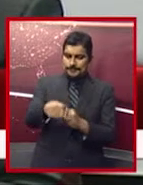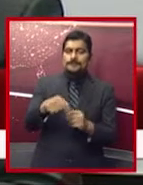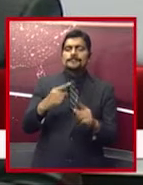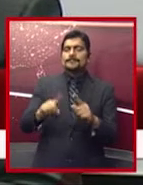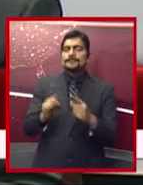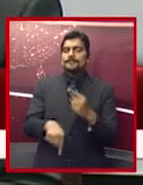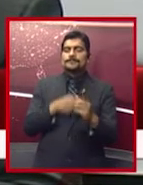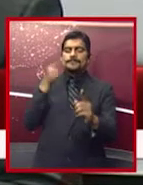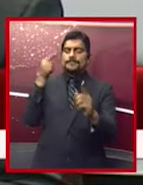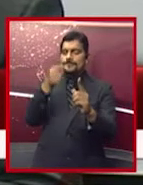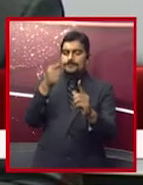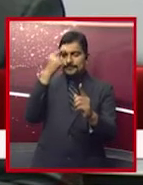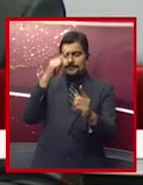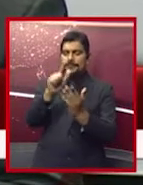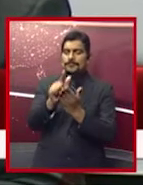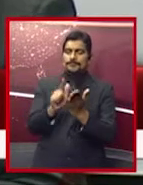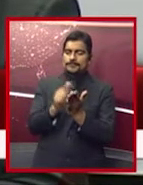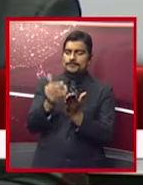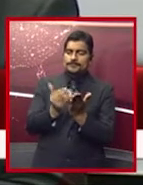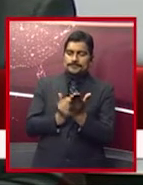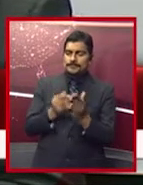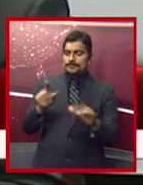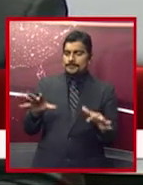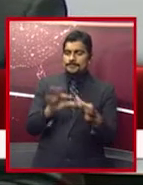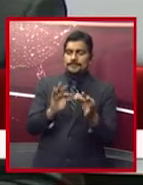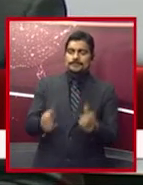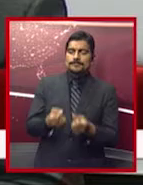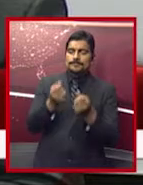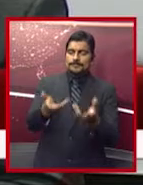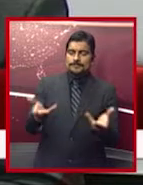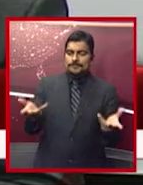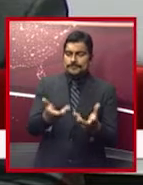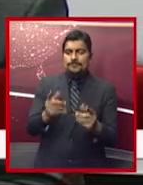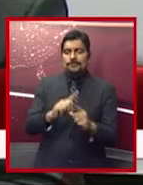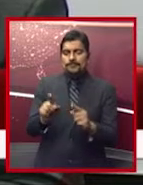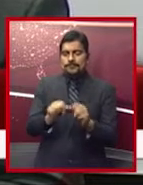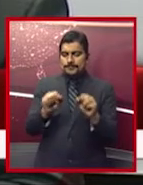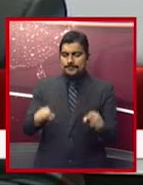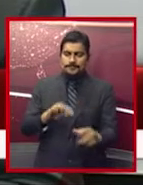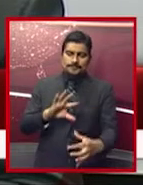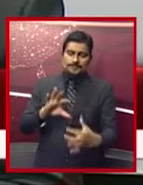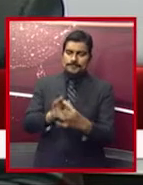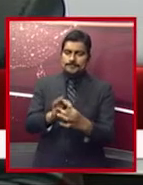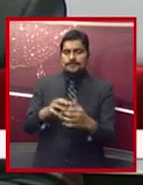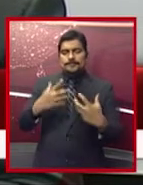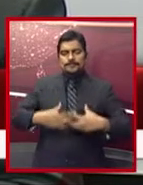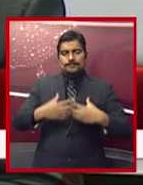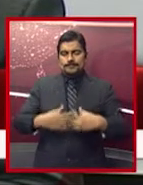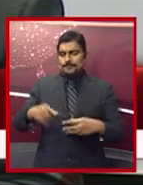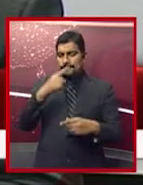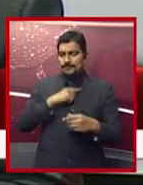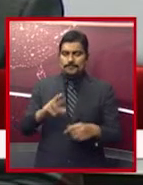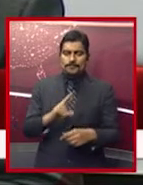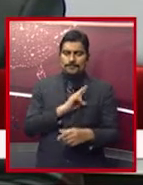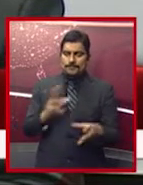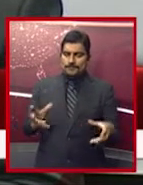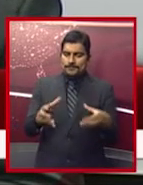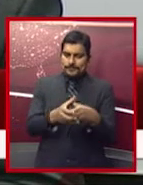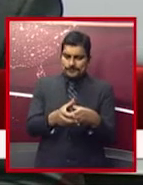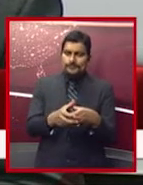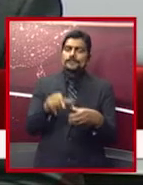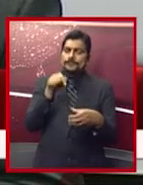Uno de los objetivos de la reforma, que es crear un sistema industrial de hidrocarburos privado